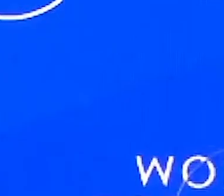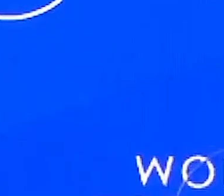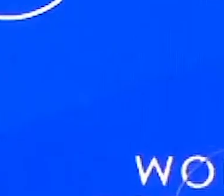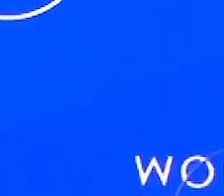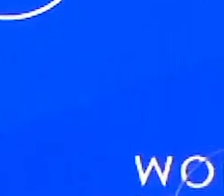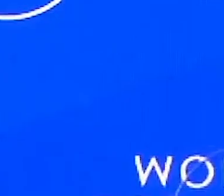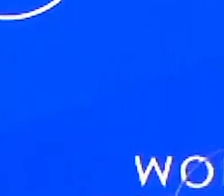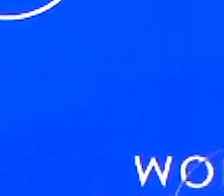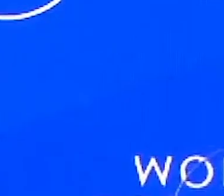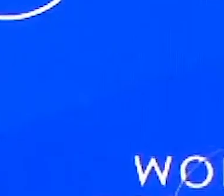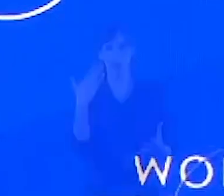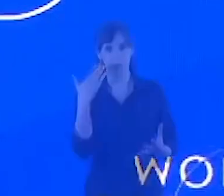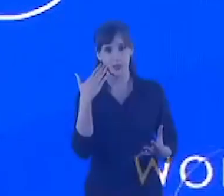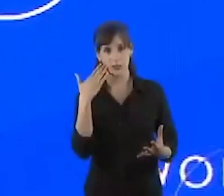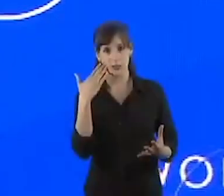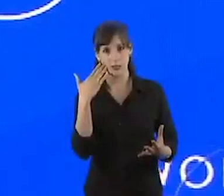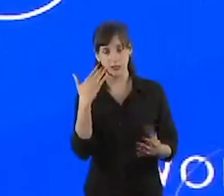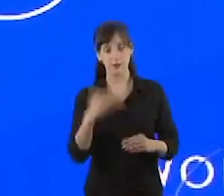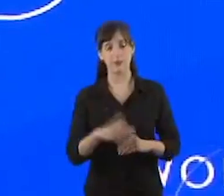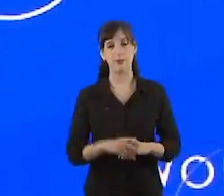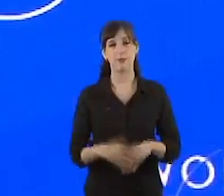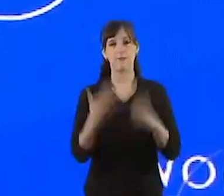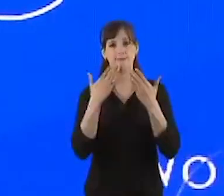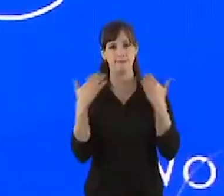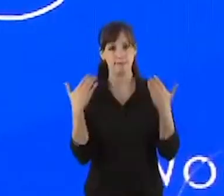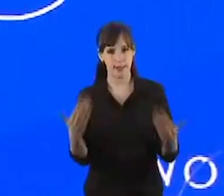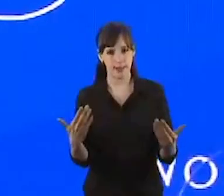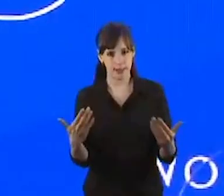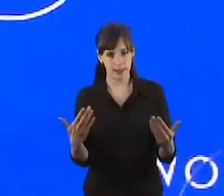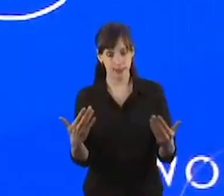Buenas tardes. Muchas gracias.